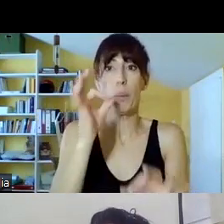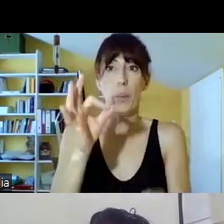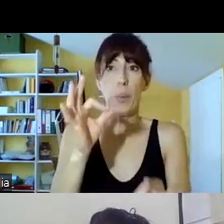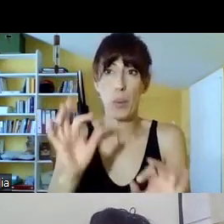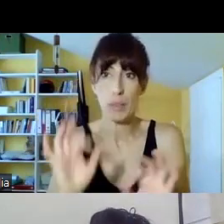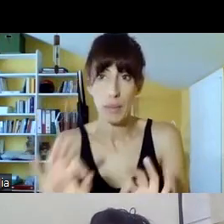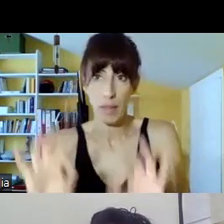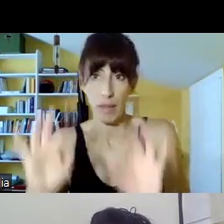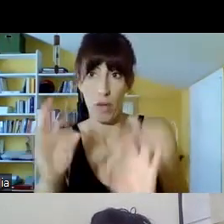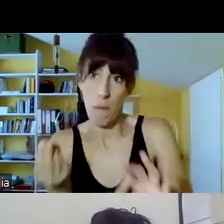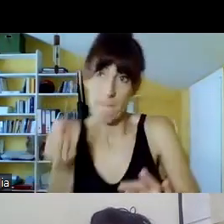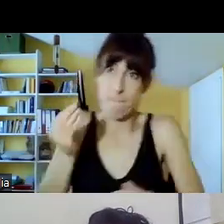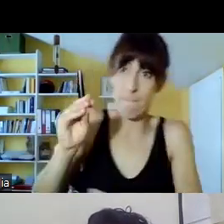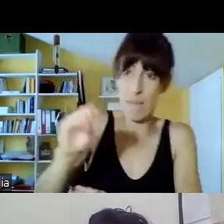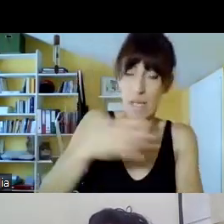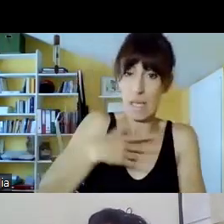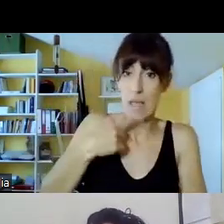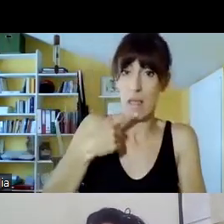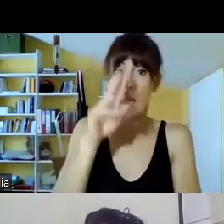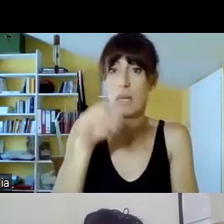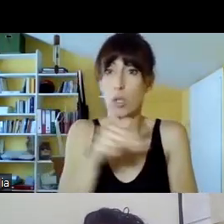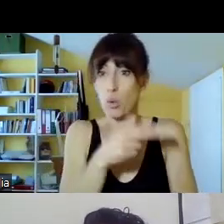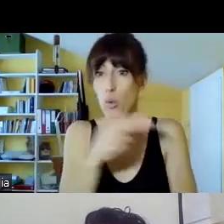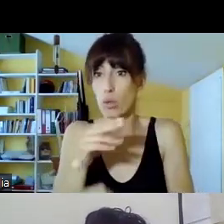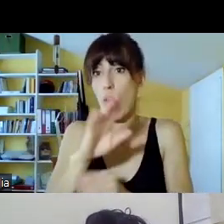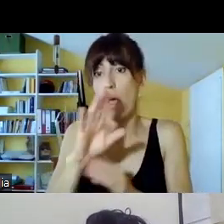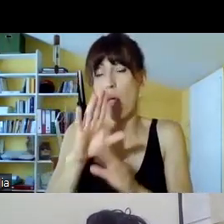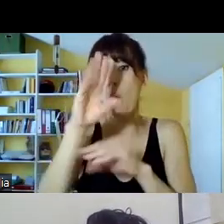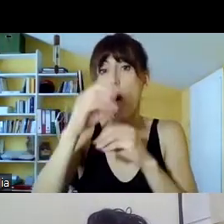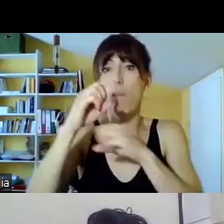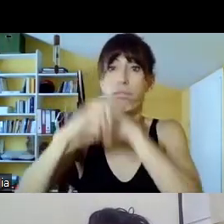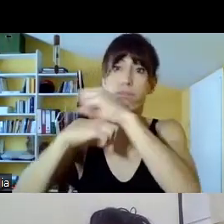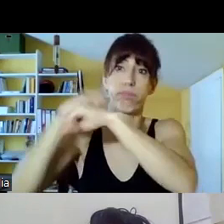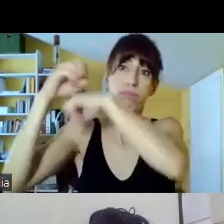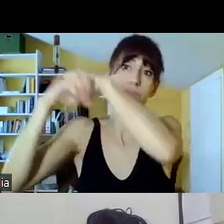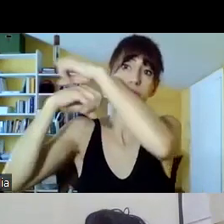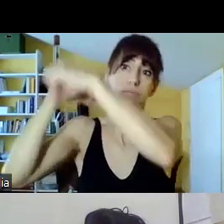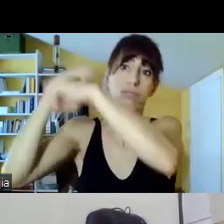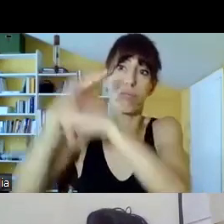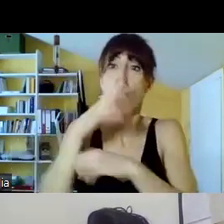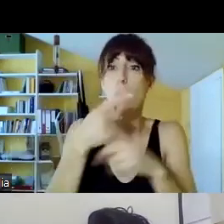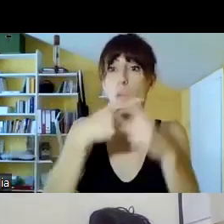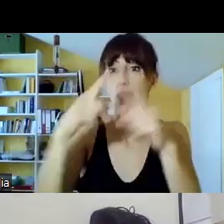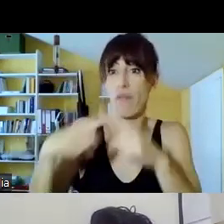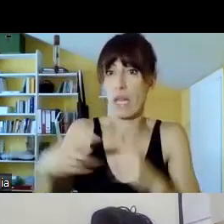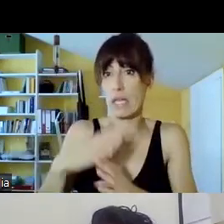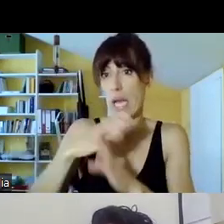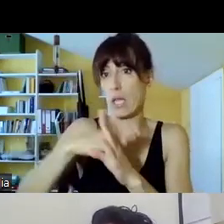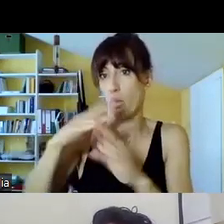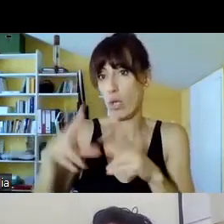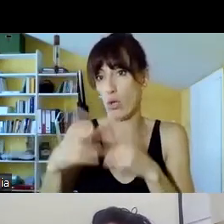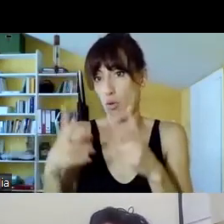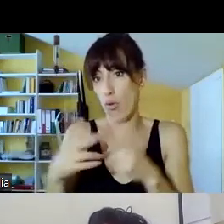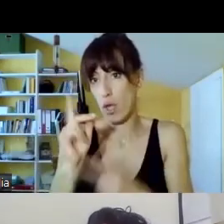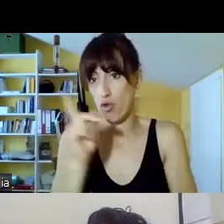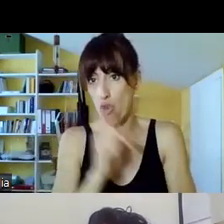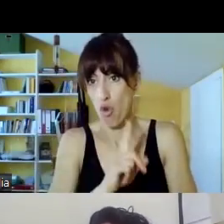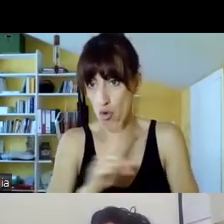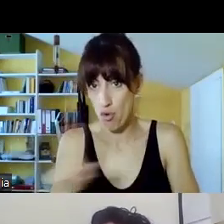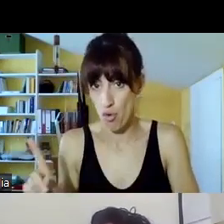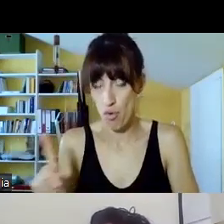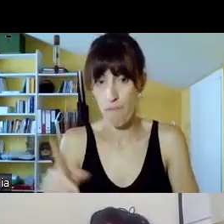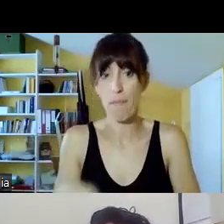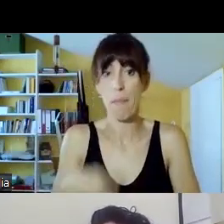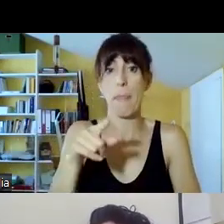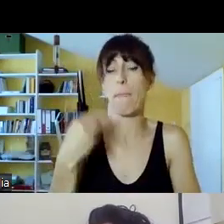son simplemente el resultado acumulado de riesgos derivados por su pertenencia a diferentes categorías sociales. Esta